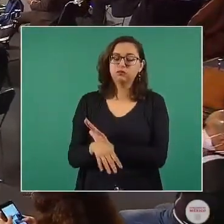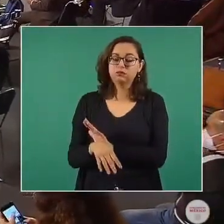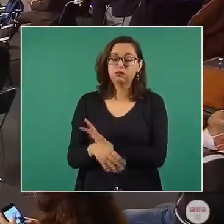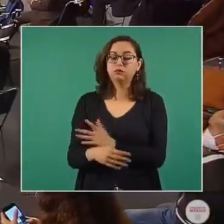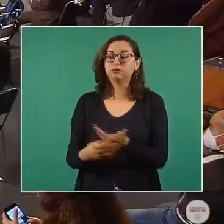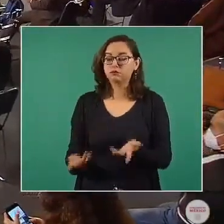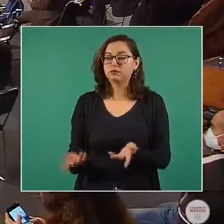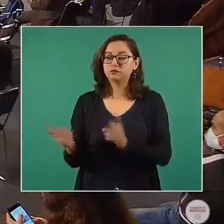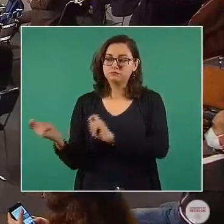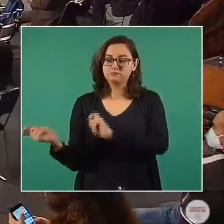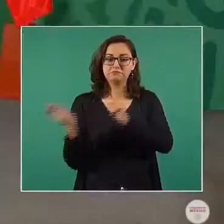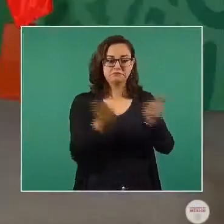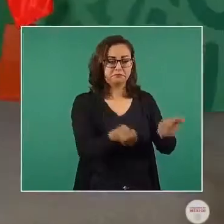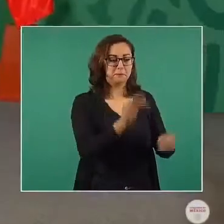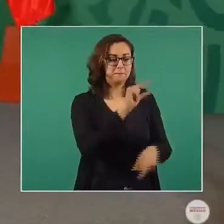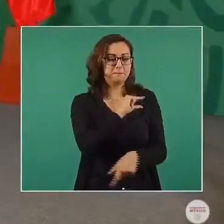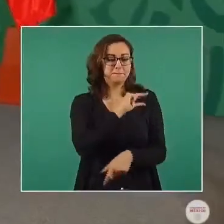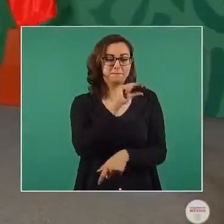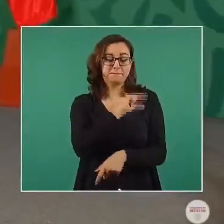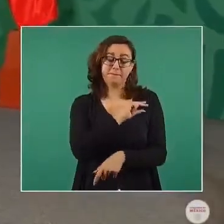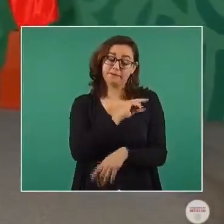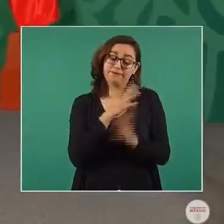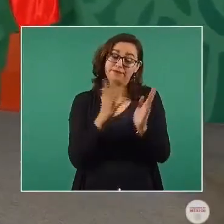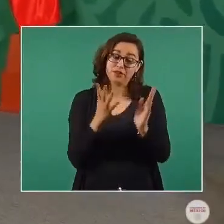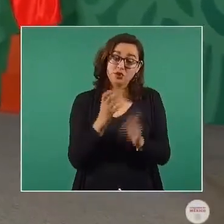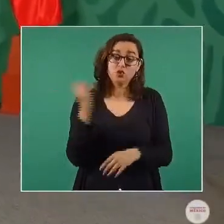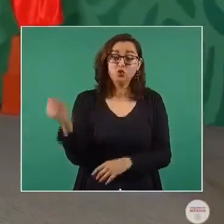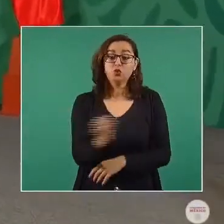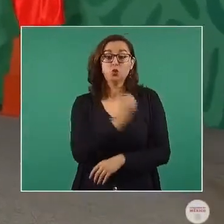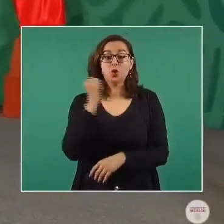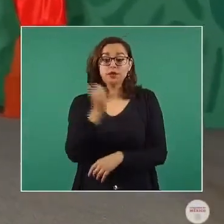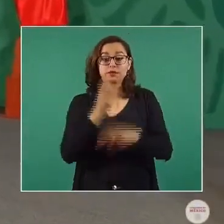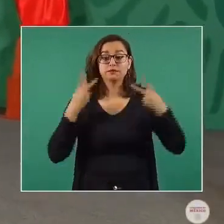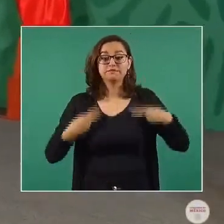Afortunadamente, el pueblo de México dijo basta